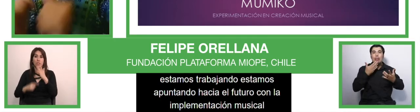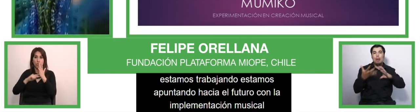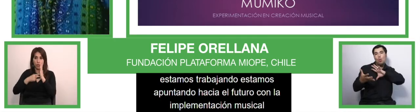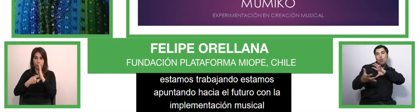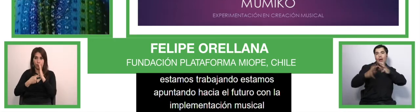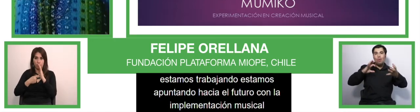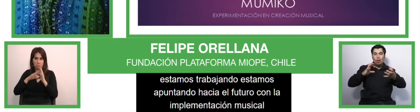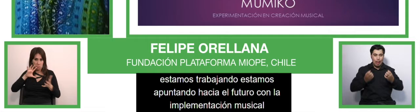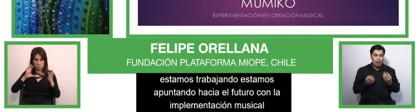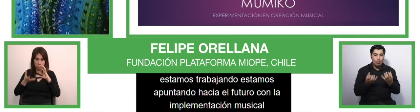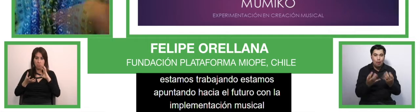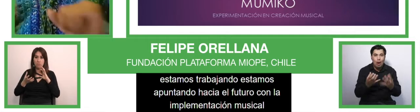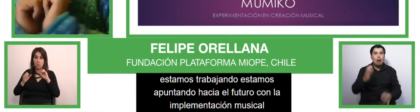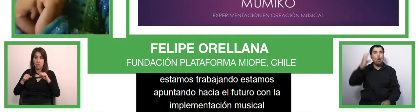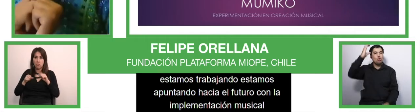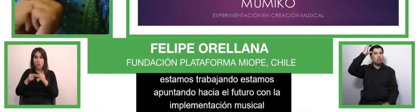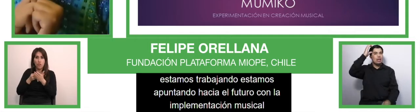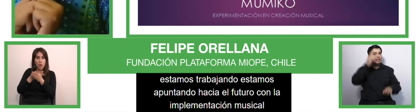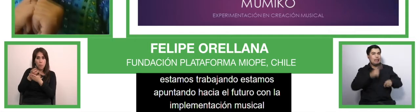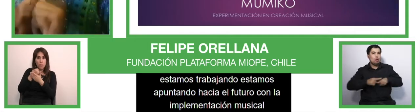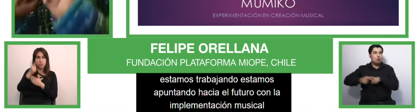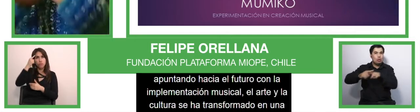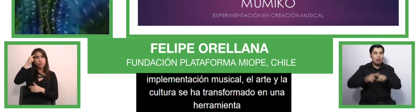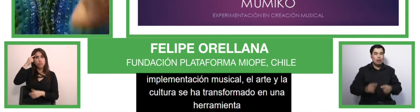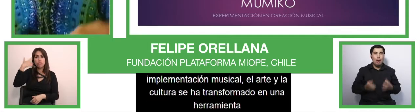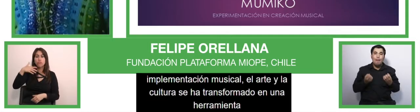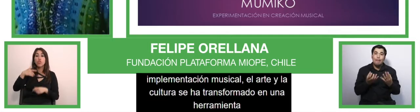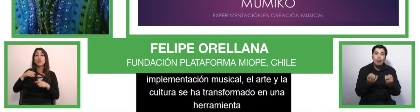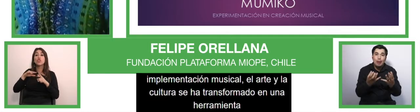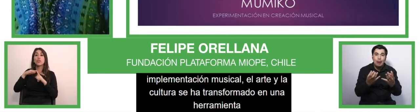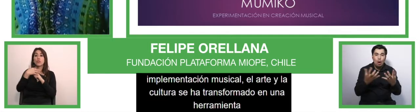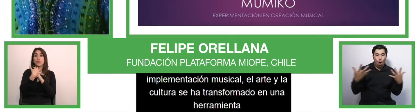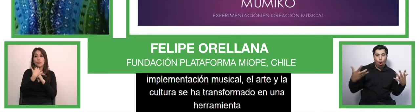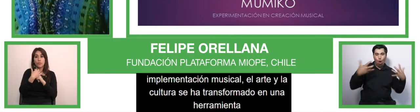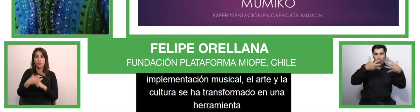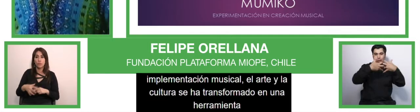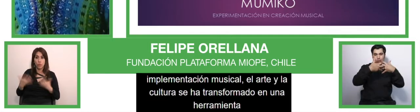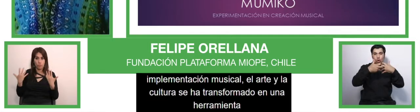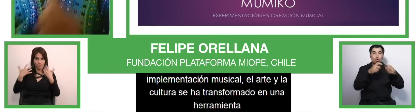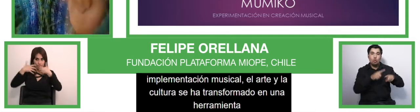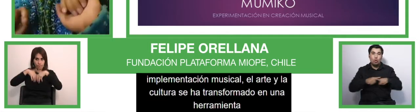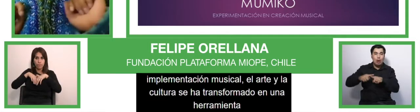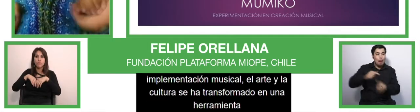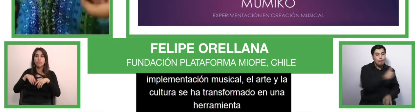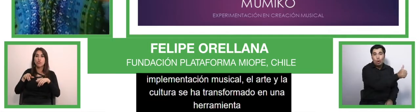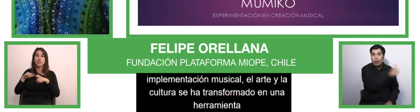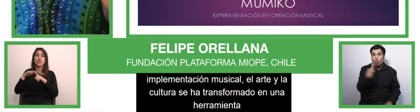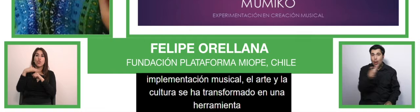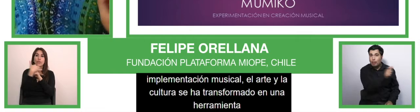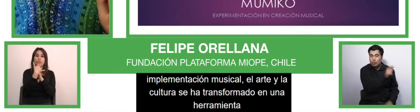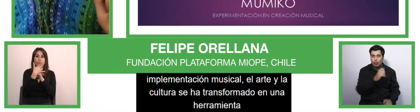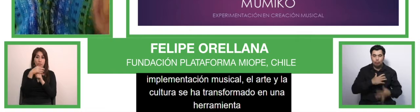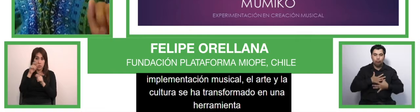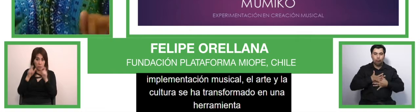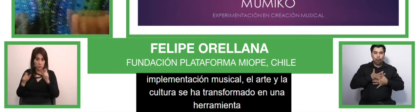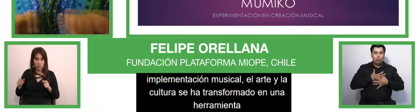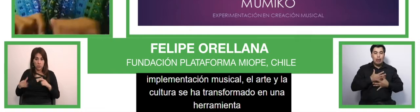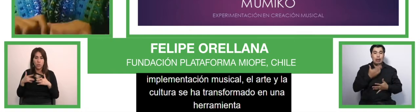generar conciencia social, generar cohesión social, porque a todo el mundo le hace sentido, y transmitir un